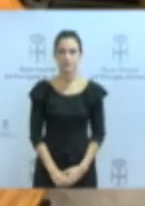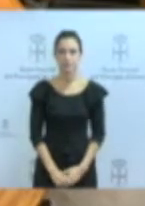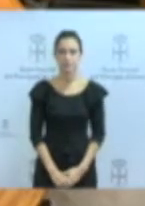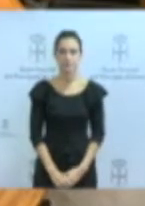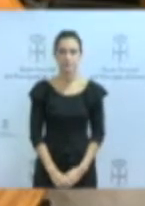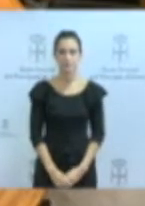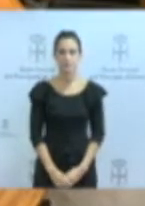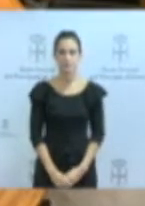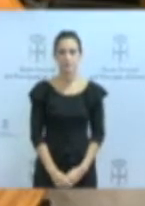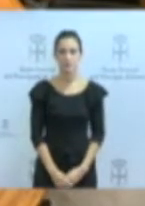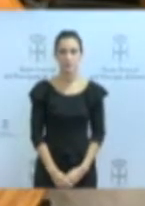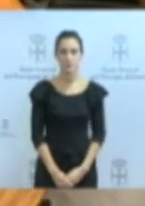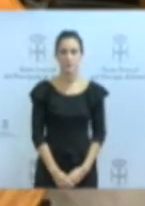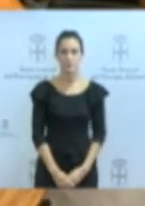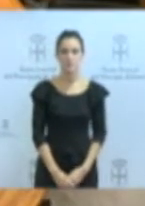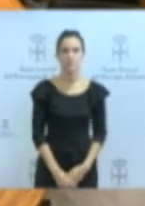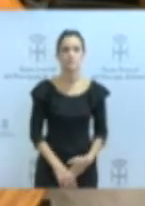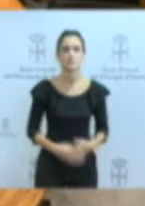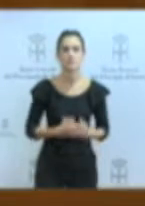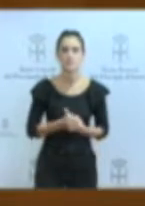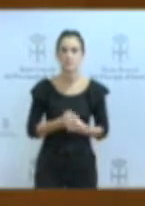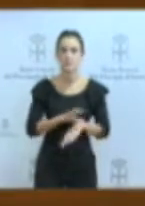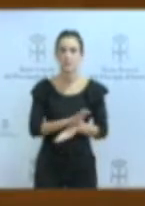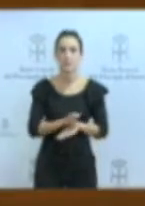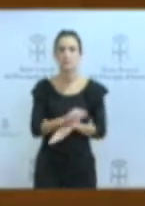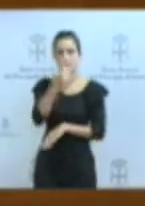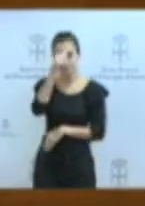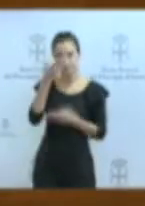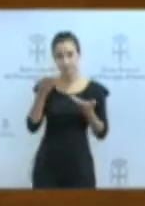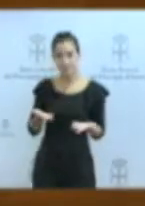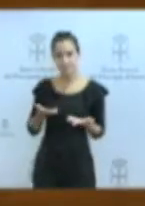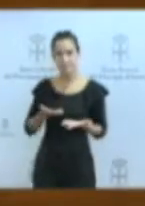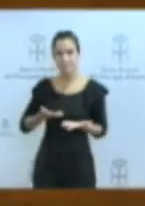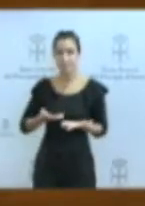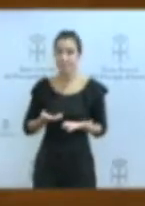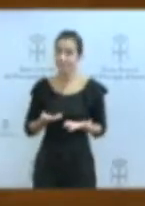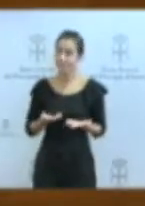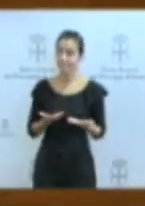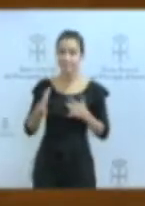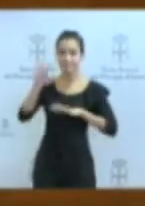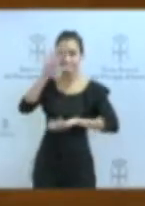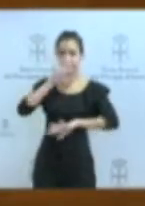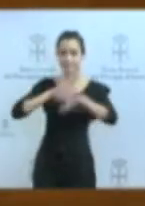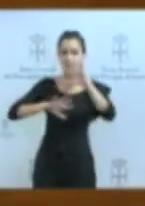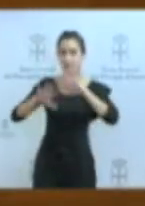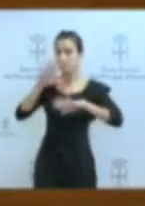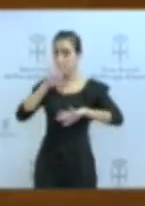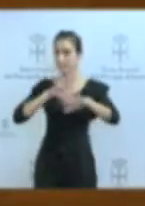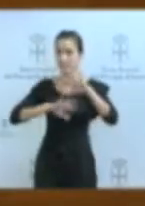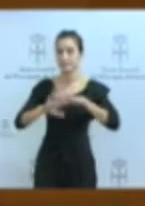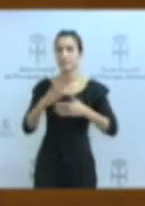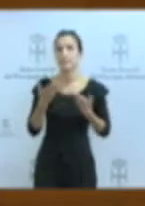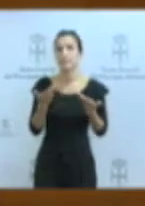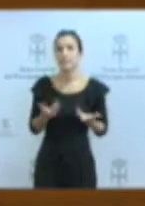Consejero, es que es bastante complicado hacerle preguntas a usted porque es que repito una y otra vez